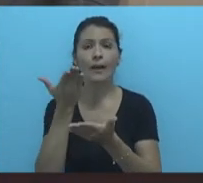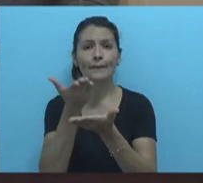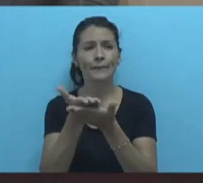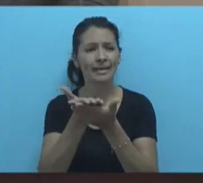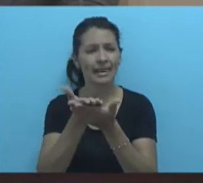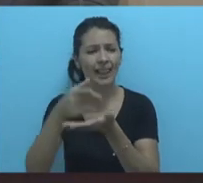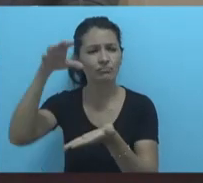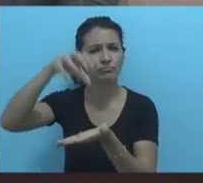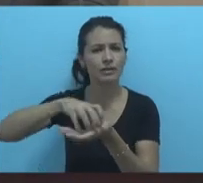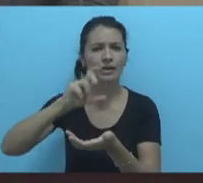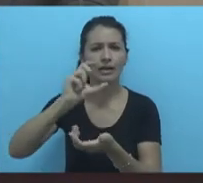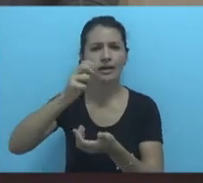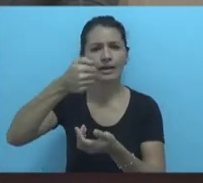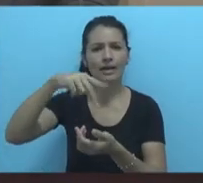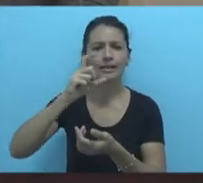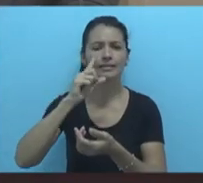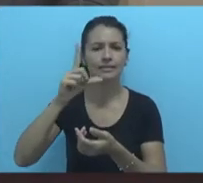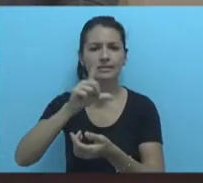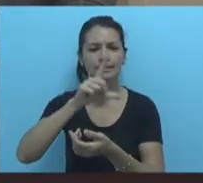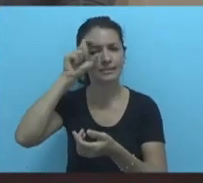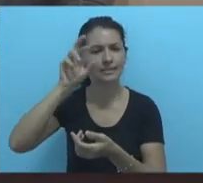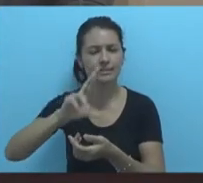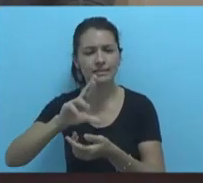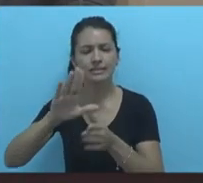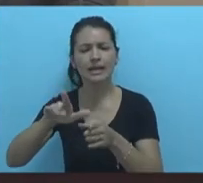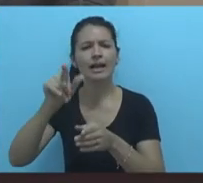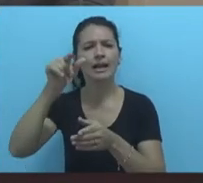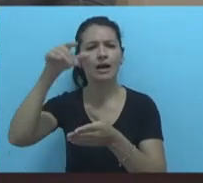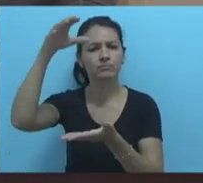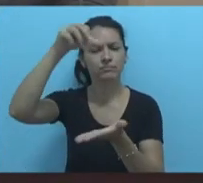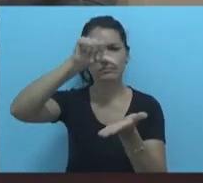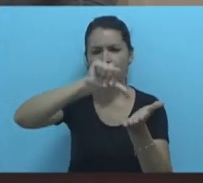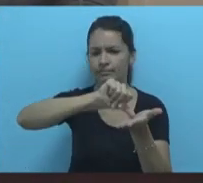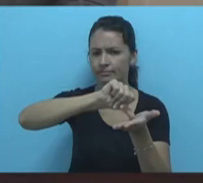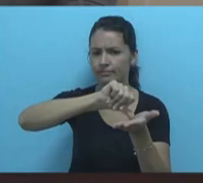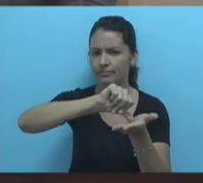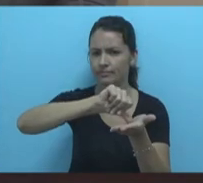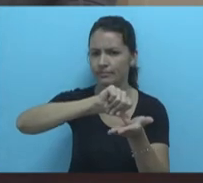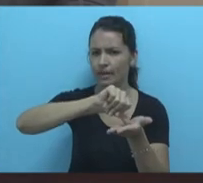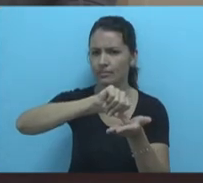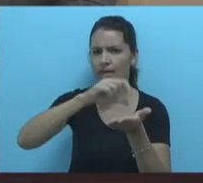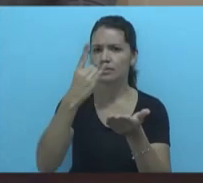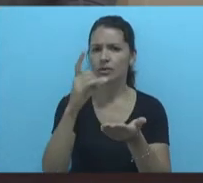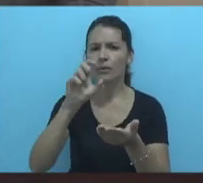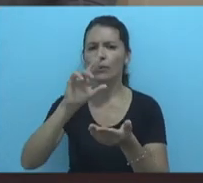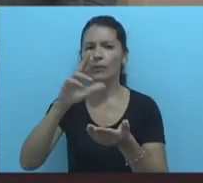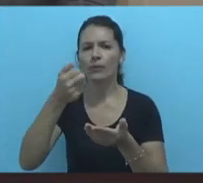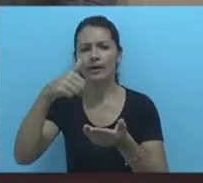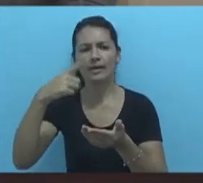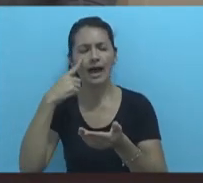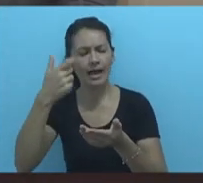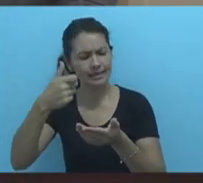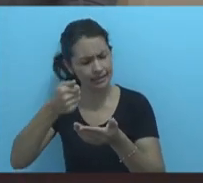Cancillería Argentina si entre los datos oficiales de 83 argentinos registrados permanente en Ucrania y unos 20